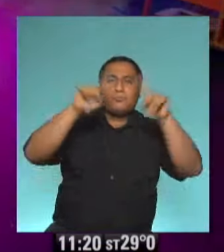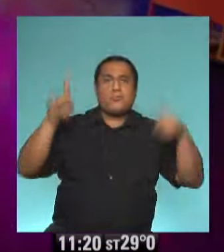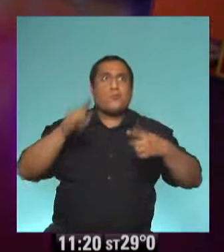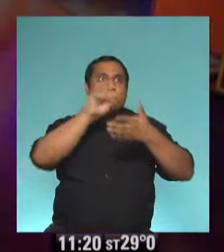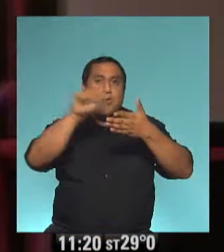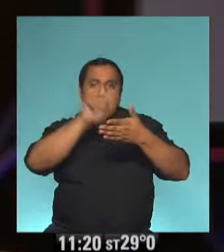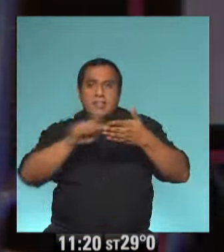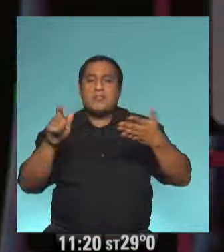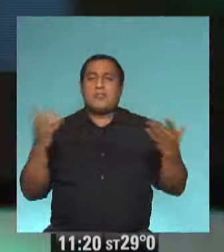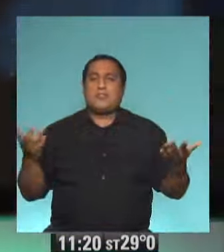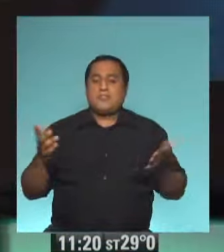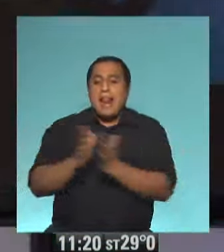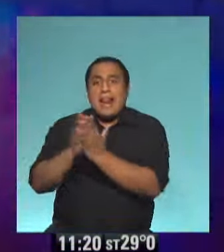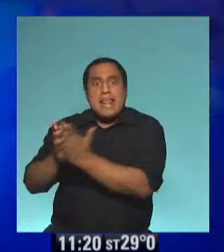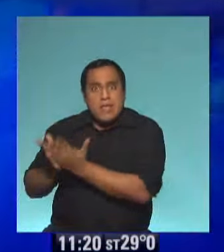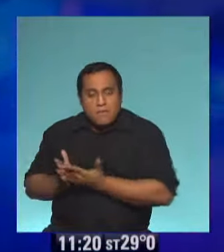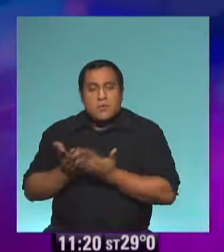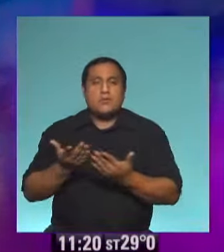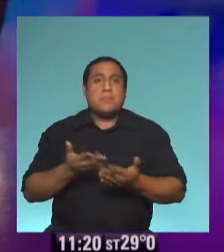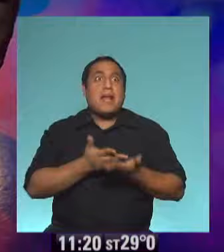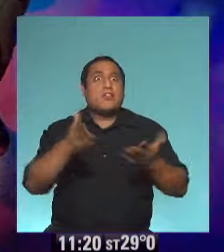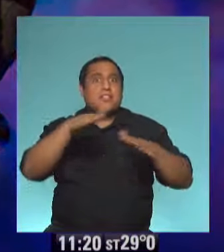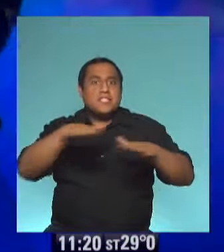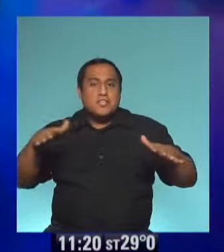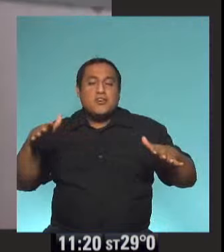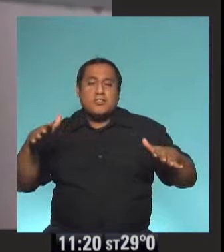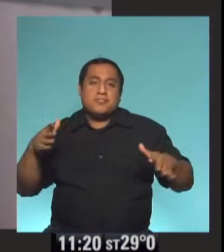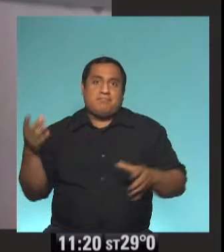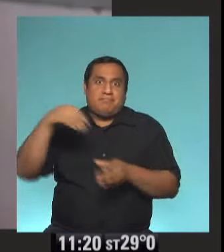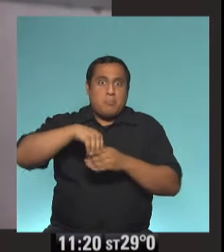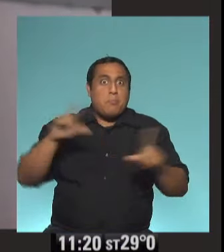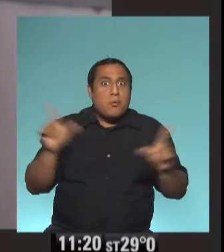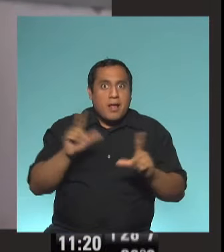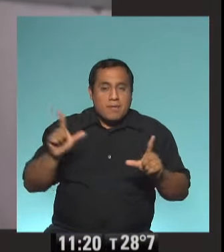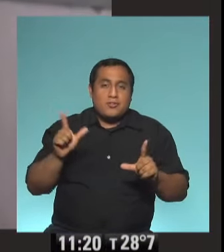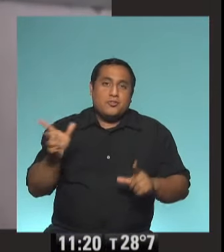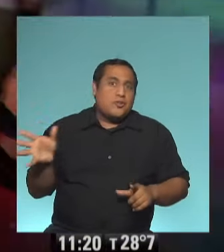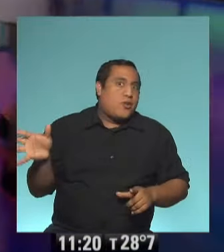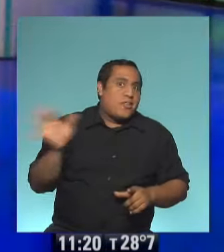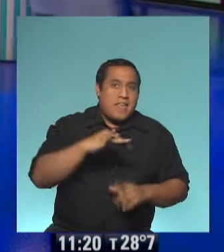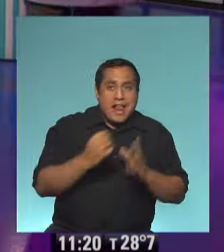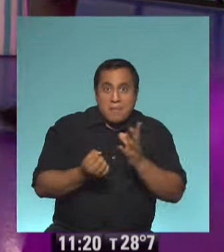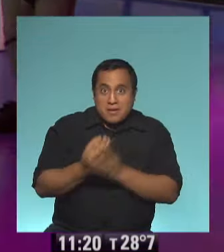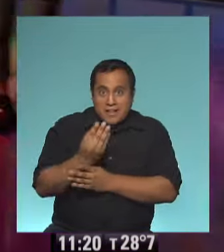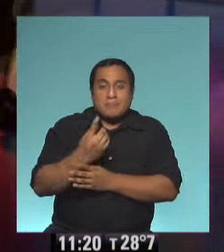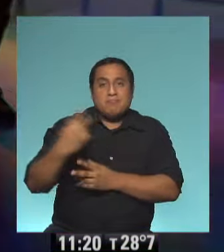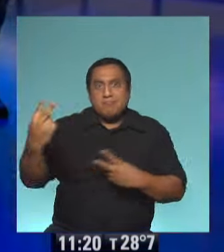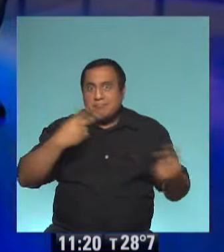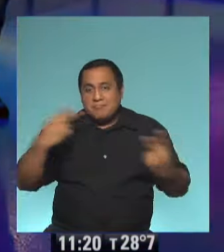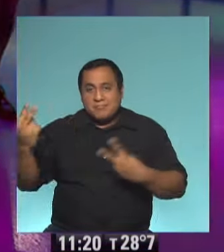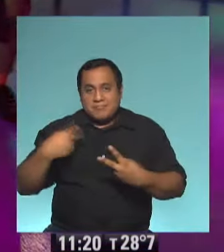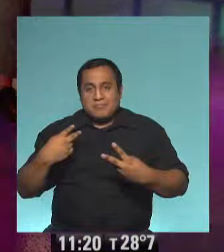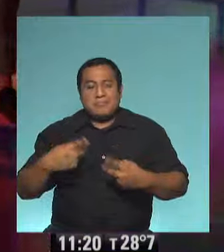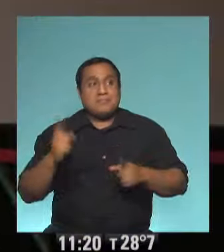cuadros, con libros para las chicas y los chicos que son parte de nuestro programa. Desde casa toda la